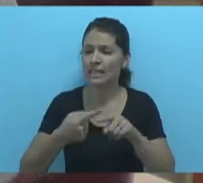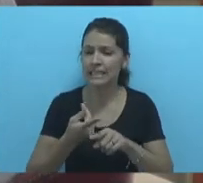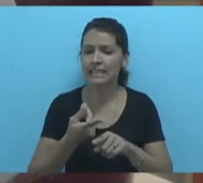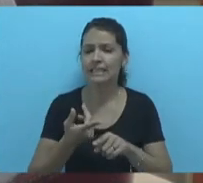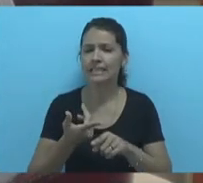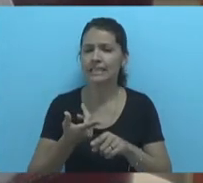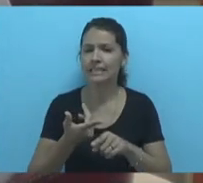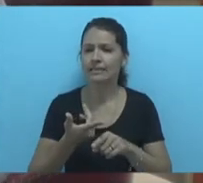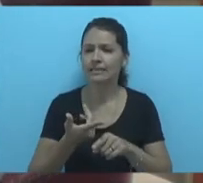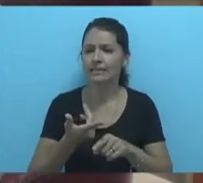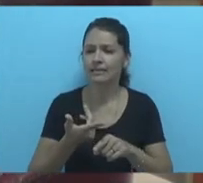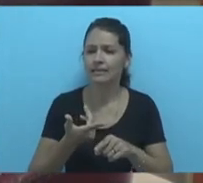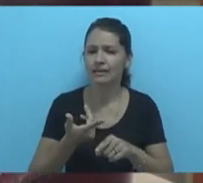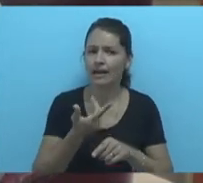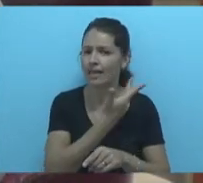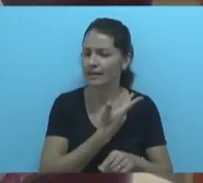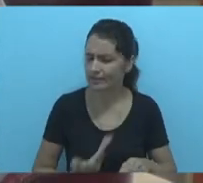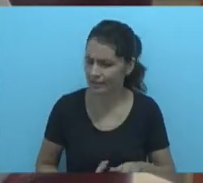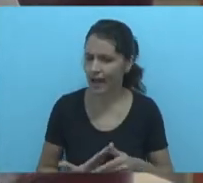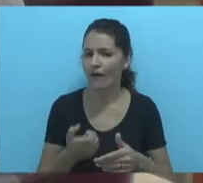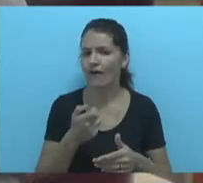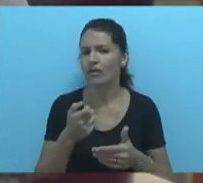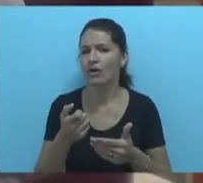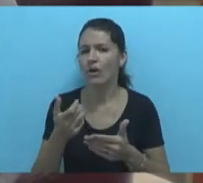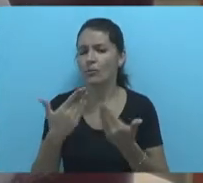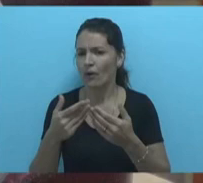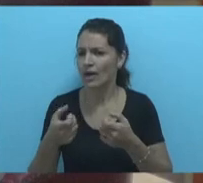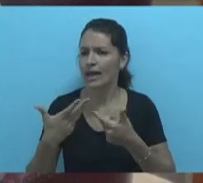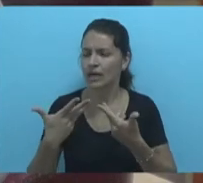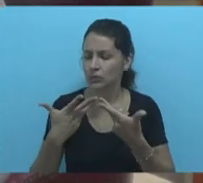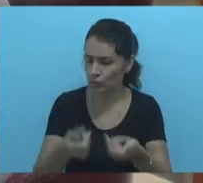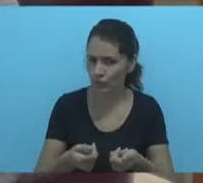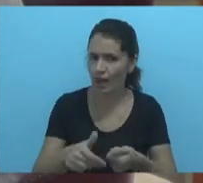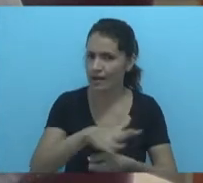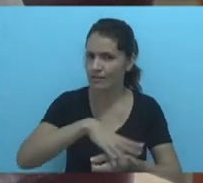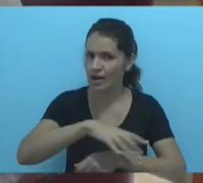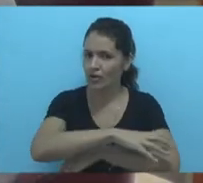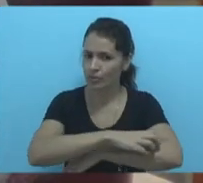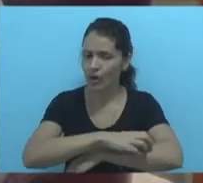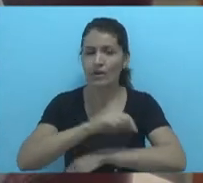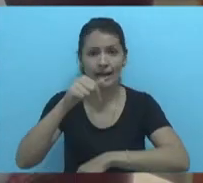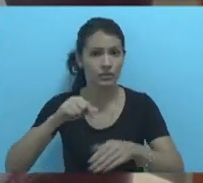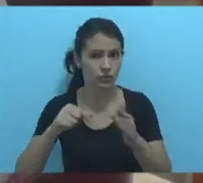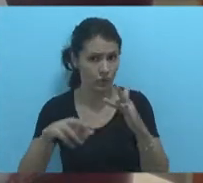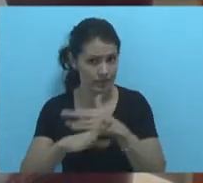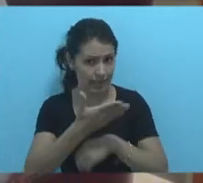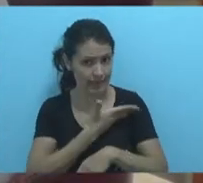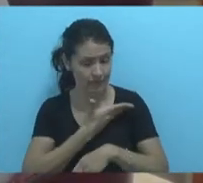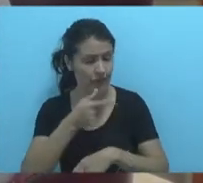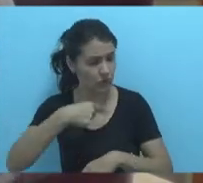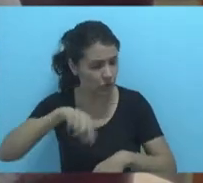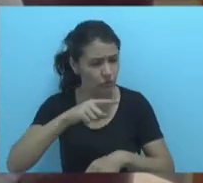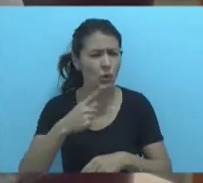se tomó como política pública, tanto del área de hábitat, en ese momento era secretario de Desarrollo Social en la ciudad de Santa Fe, donde hicimos